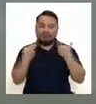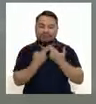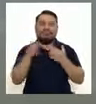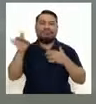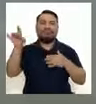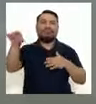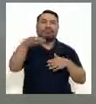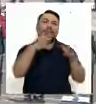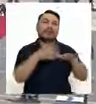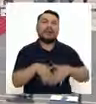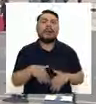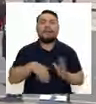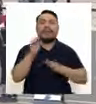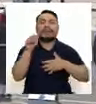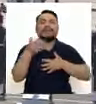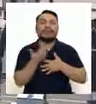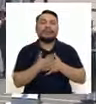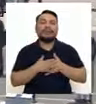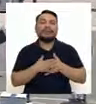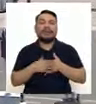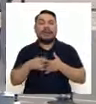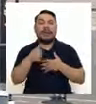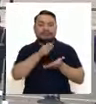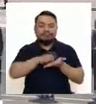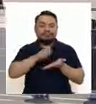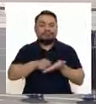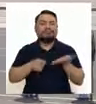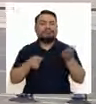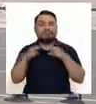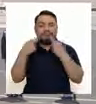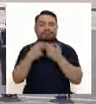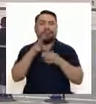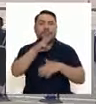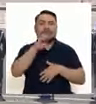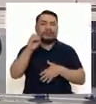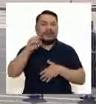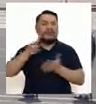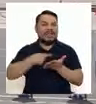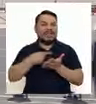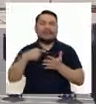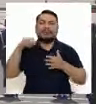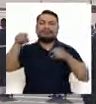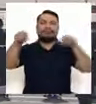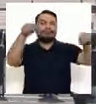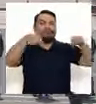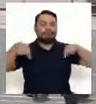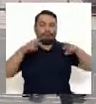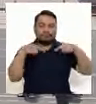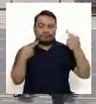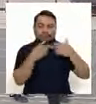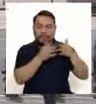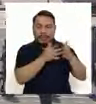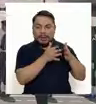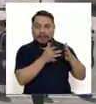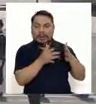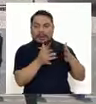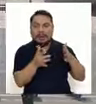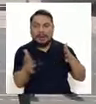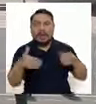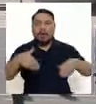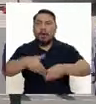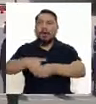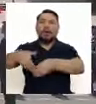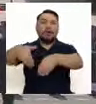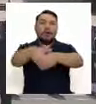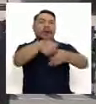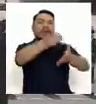más de 10 declaratorias ministeriales y una serie de acuerdos y también convenios que se han